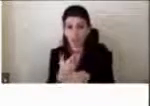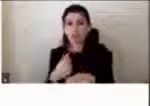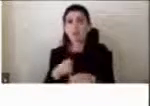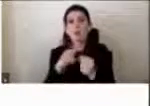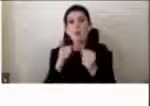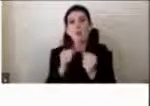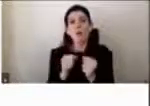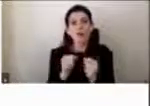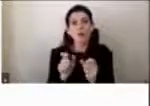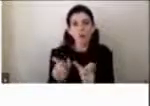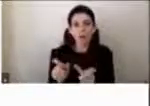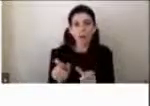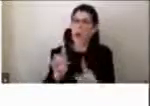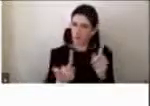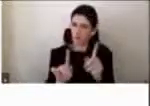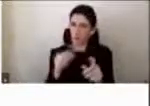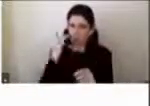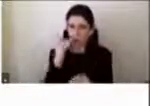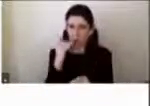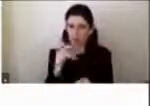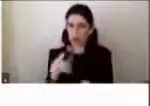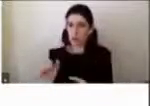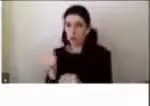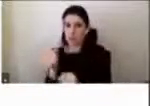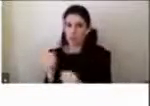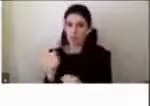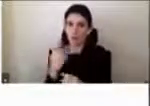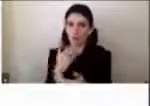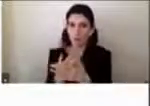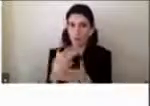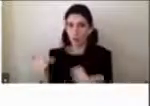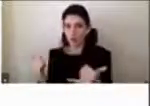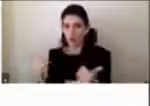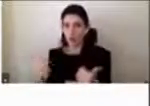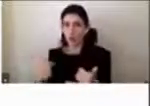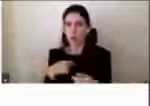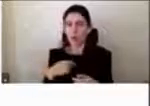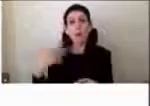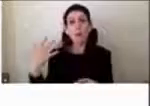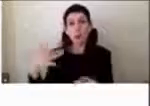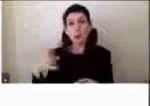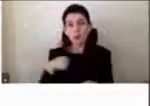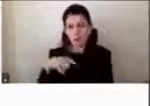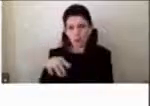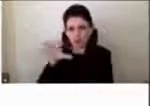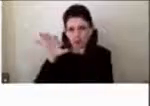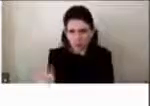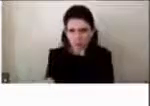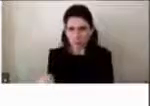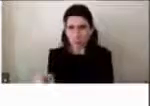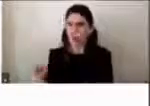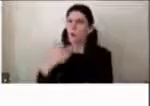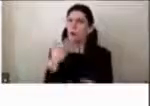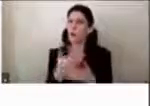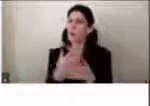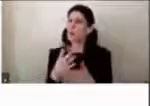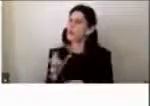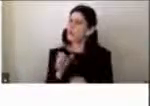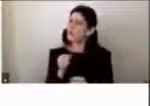los niños se estresan jugando, y es importante que nosotros nos demos cuenta cuando se están frustrando, cuando en el juego, no